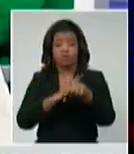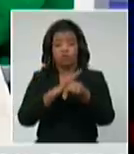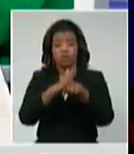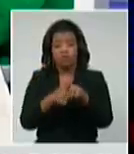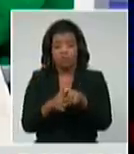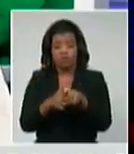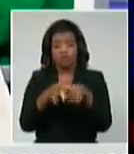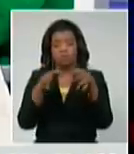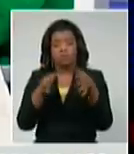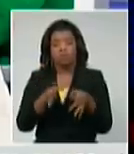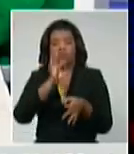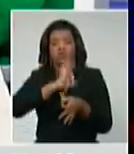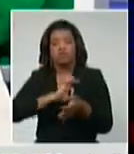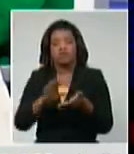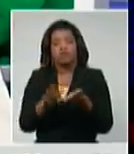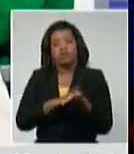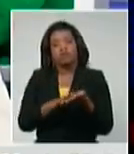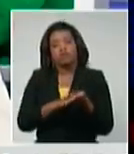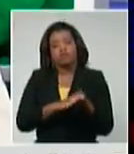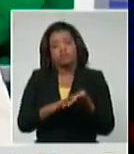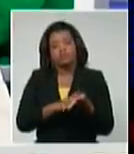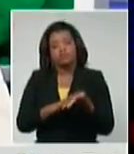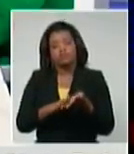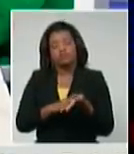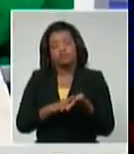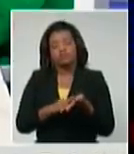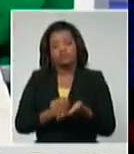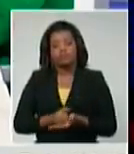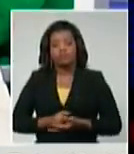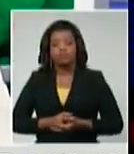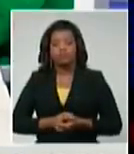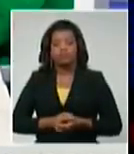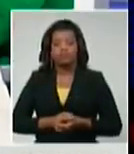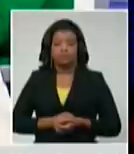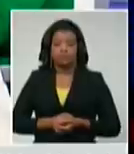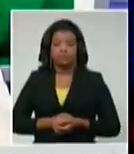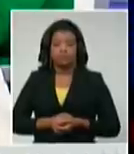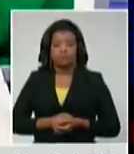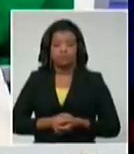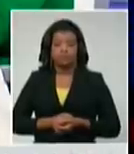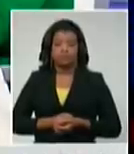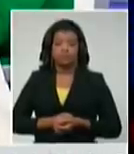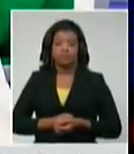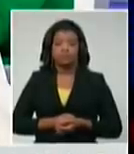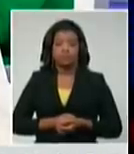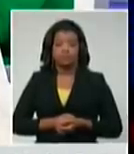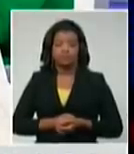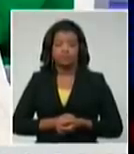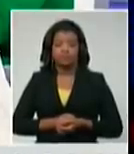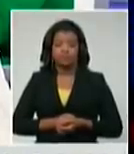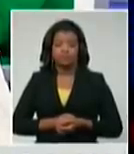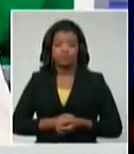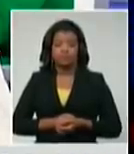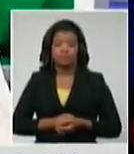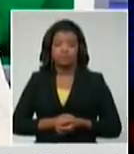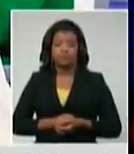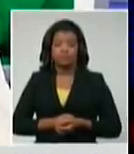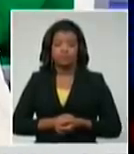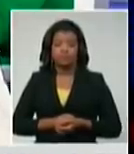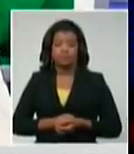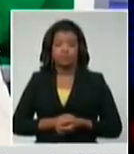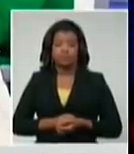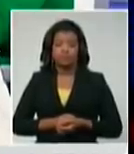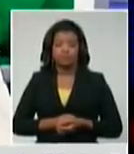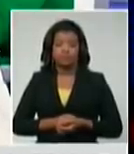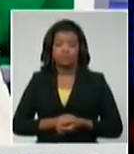han estado asintomáticas en el momento del diagnóstico. Ahí, no sé si tienen